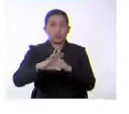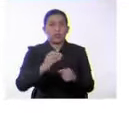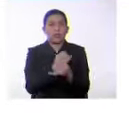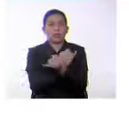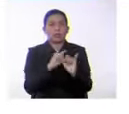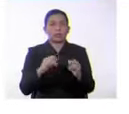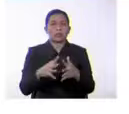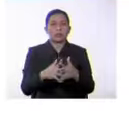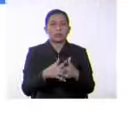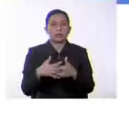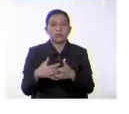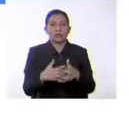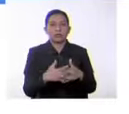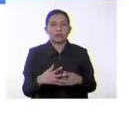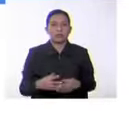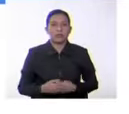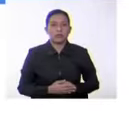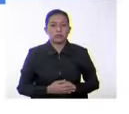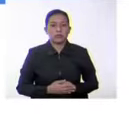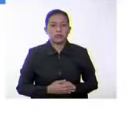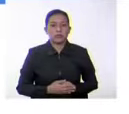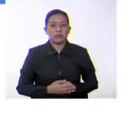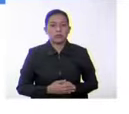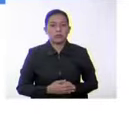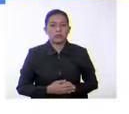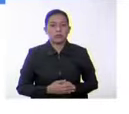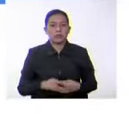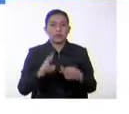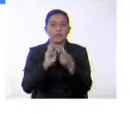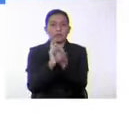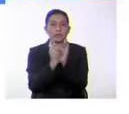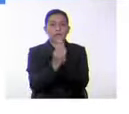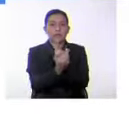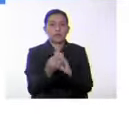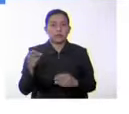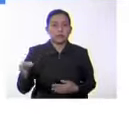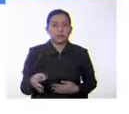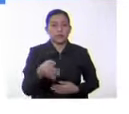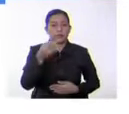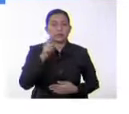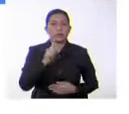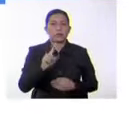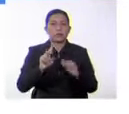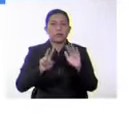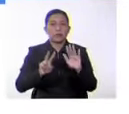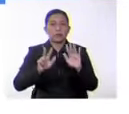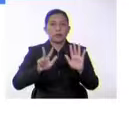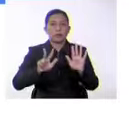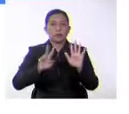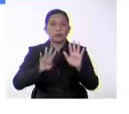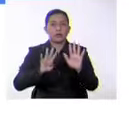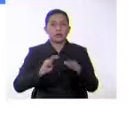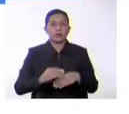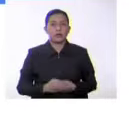Unidos y a continuación viene la Revolución Francesa en 1789.